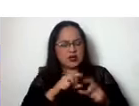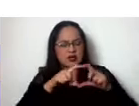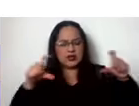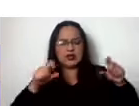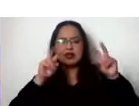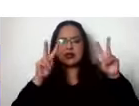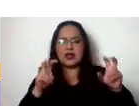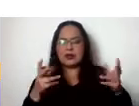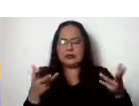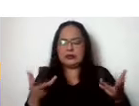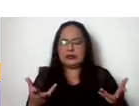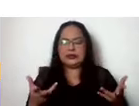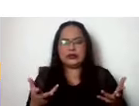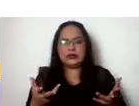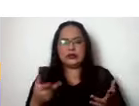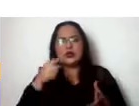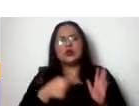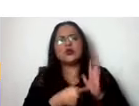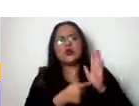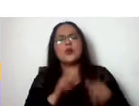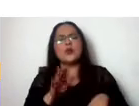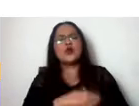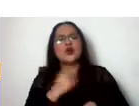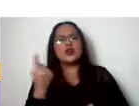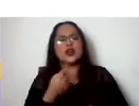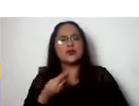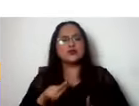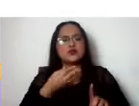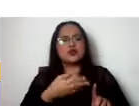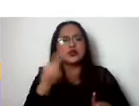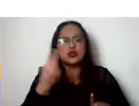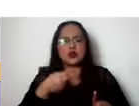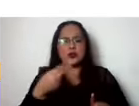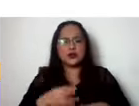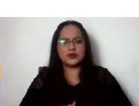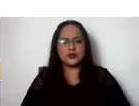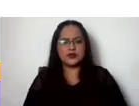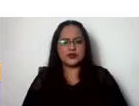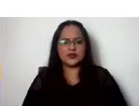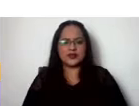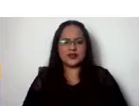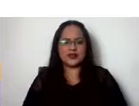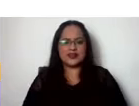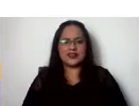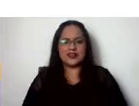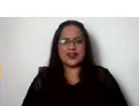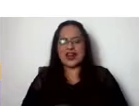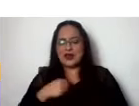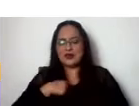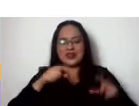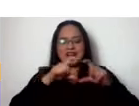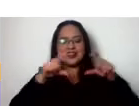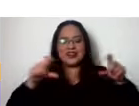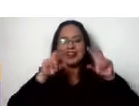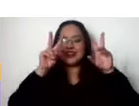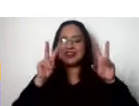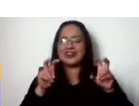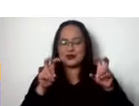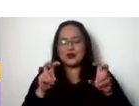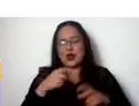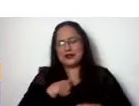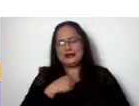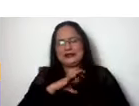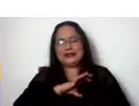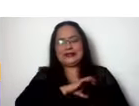¿cómo lo dimensionas? ¿Qué nos quieres decir? ¿Por qué le pusiste así? Ay, a mí me gusta mucho hablar del título, así que gracias por la pregunta,